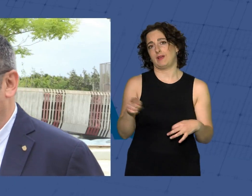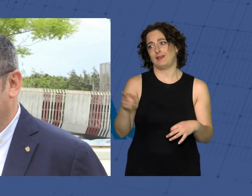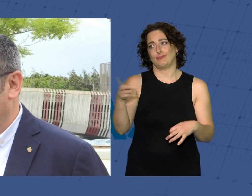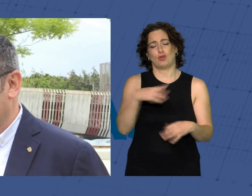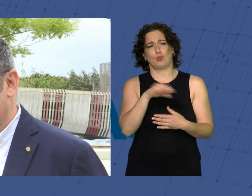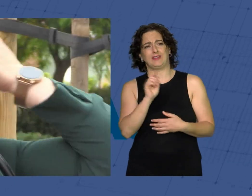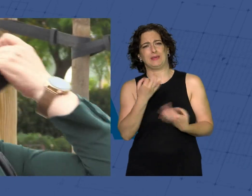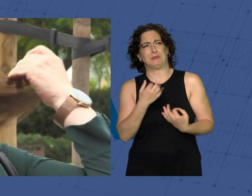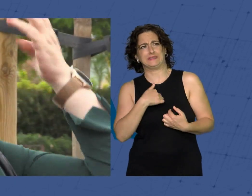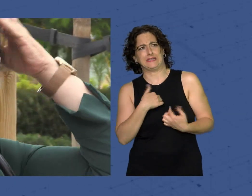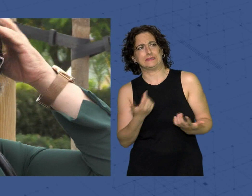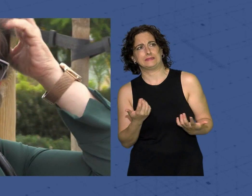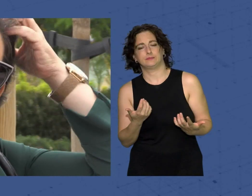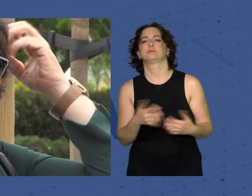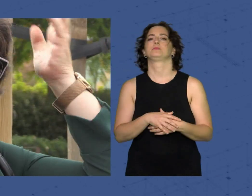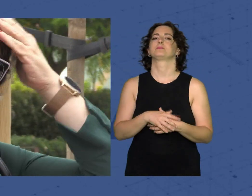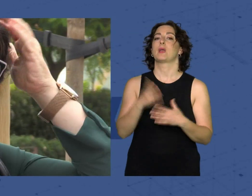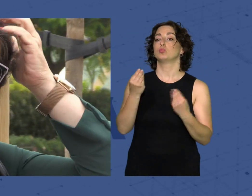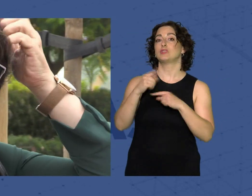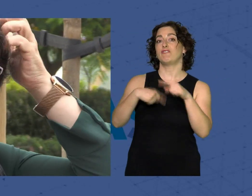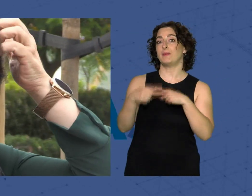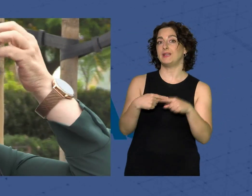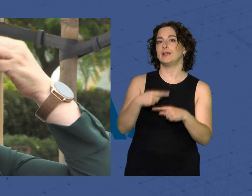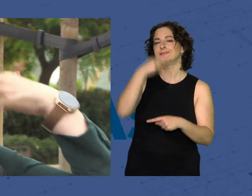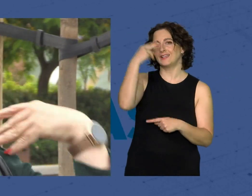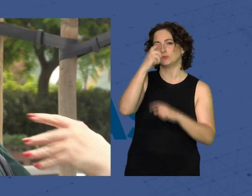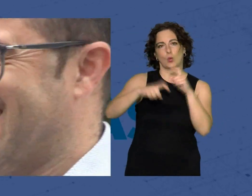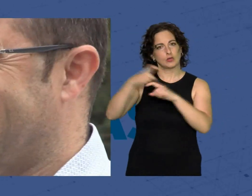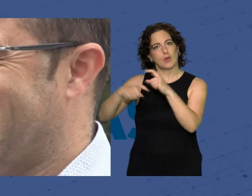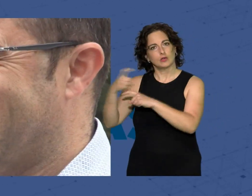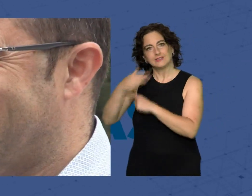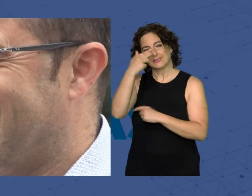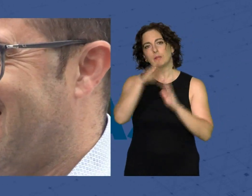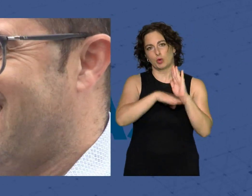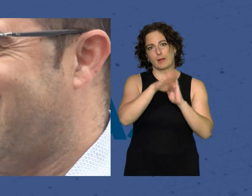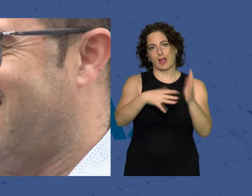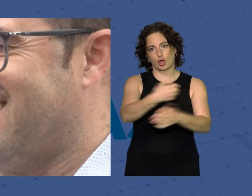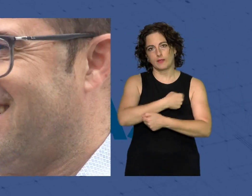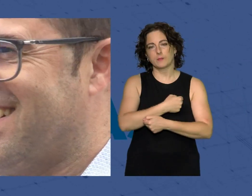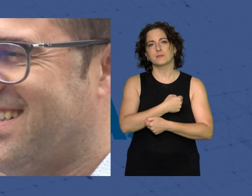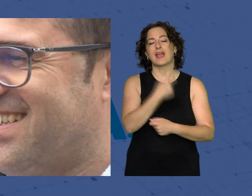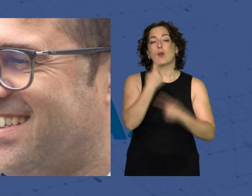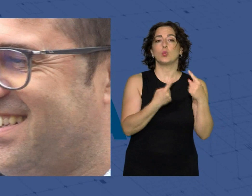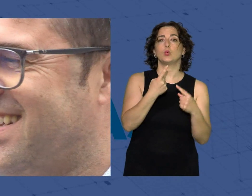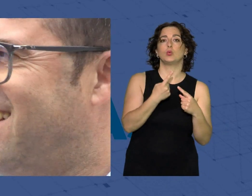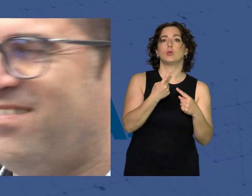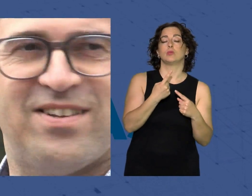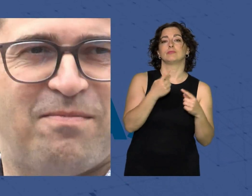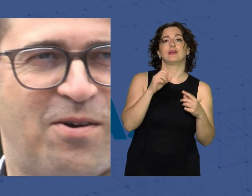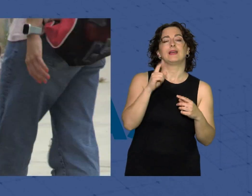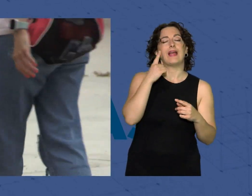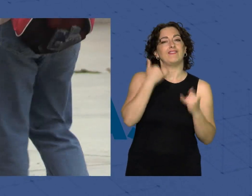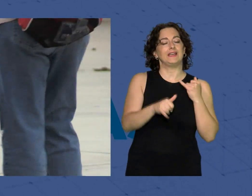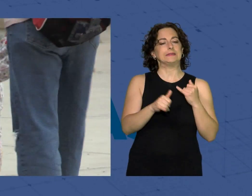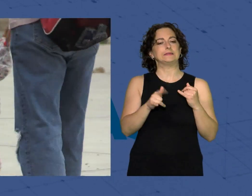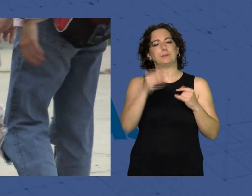entienden qué es lo que les está pasando. Muchas familias se interesan anualmente por este programa de acogimiento. Sin embargo, el freno principal viene